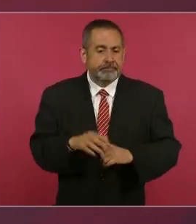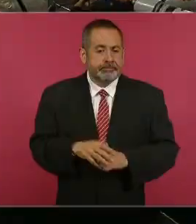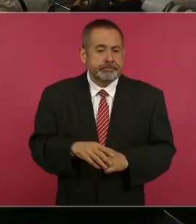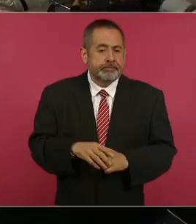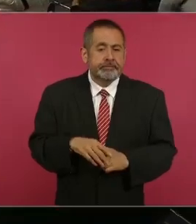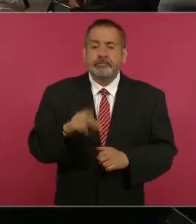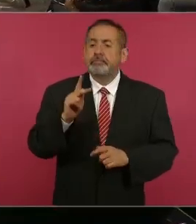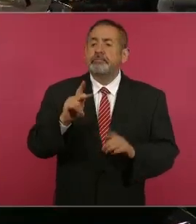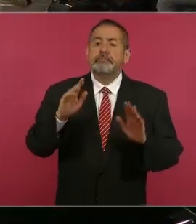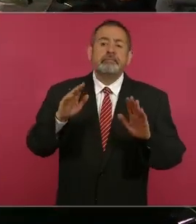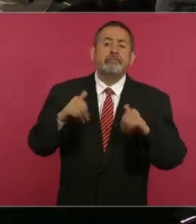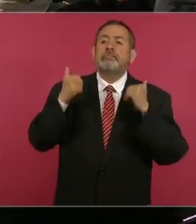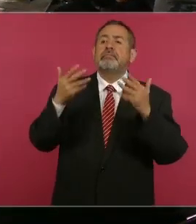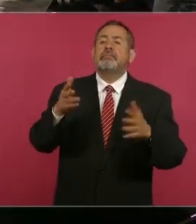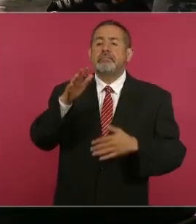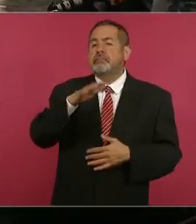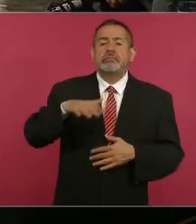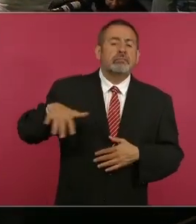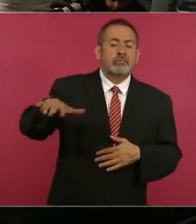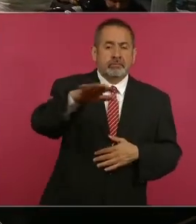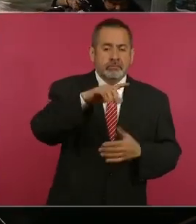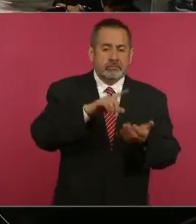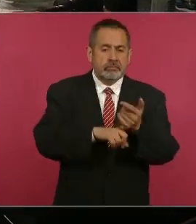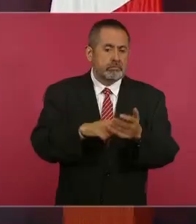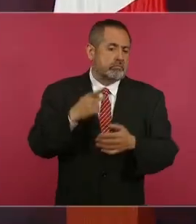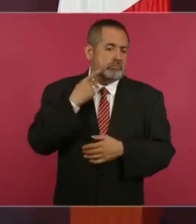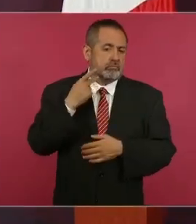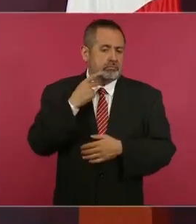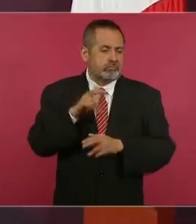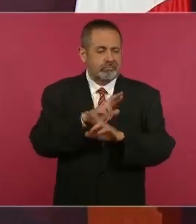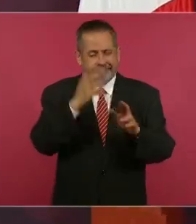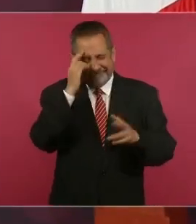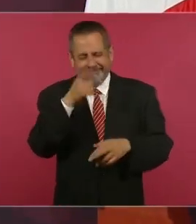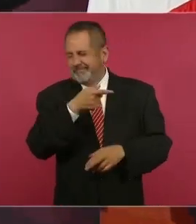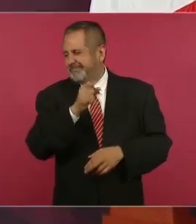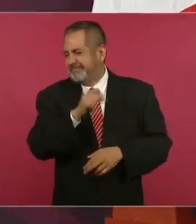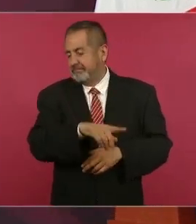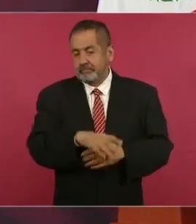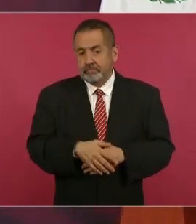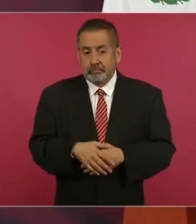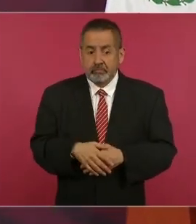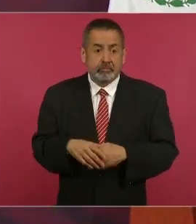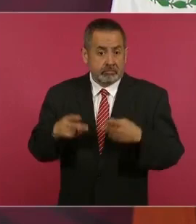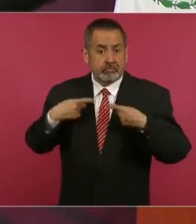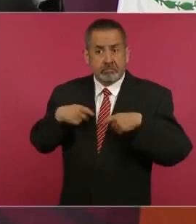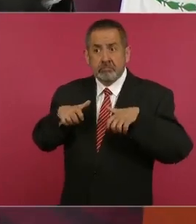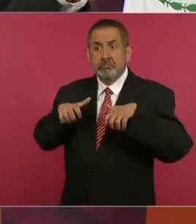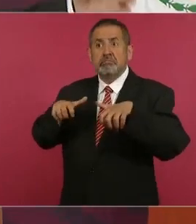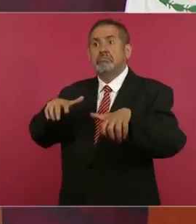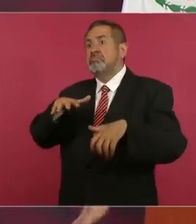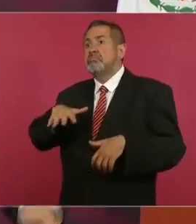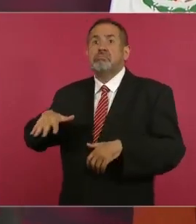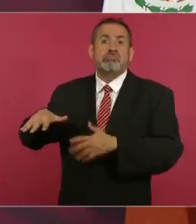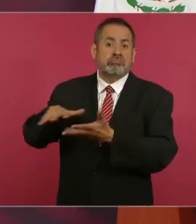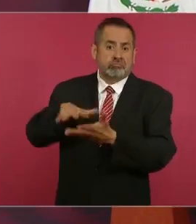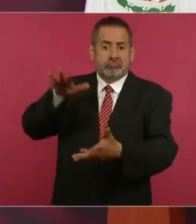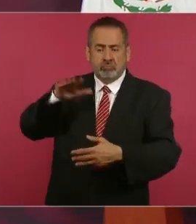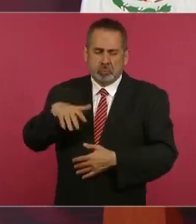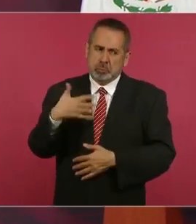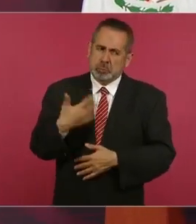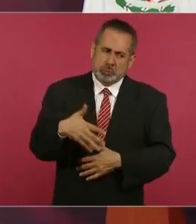por la clase política no, pero para la mayoría de la gente sí.